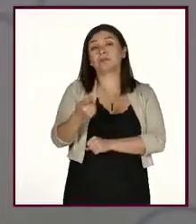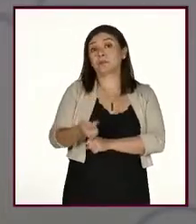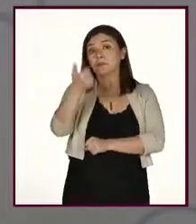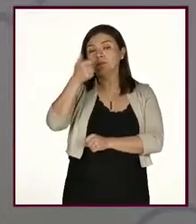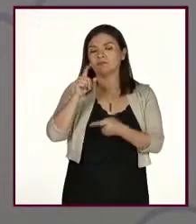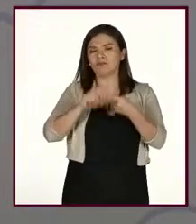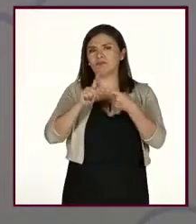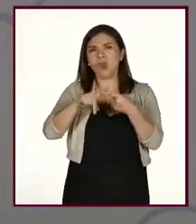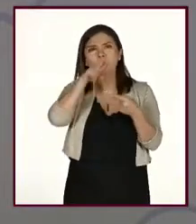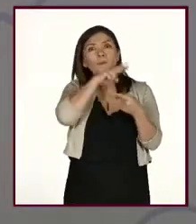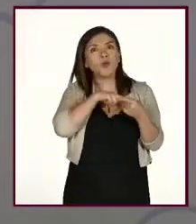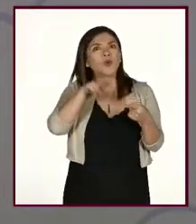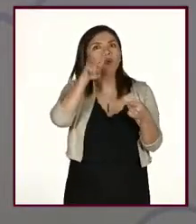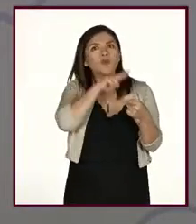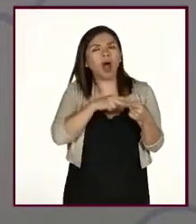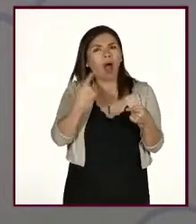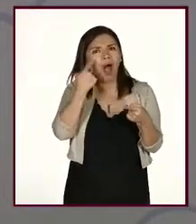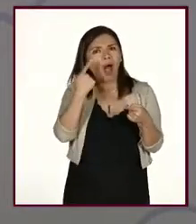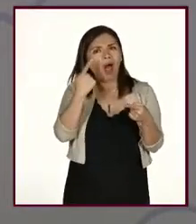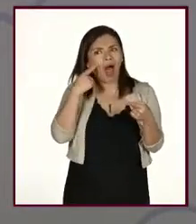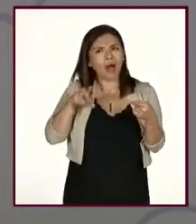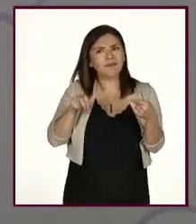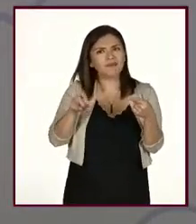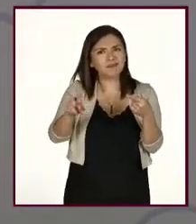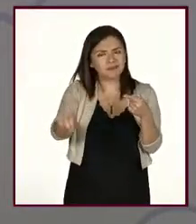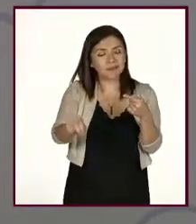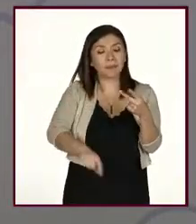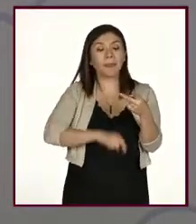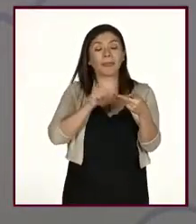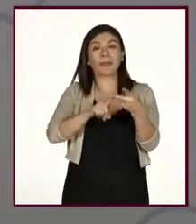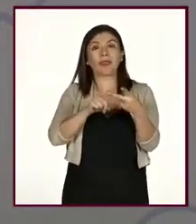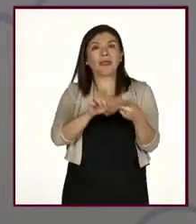la preocupación, ¿no? Una preocupación constante